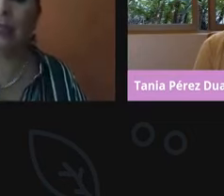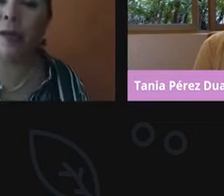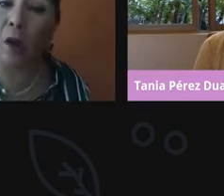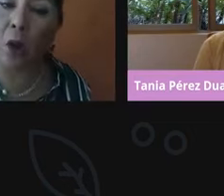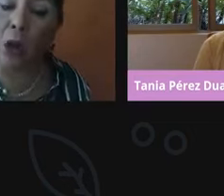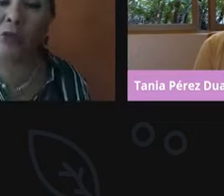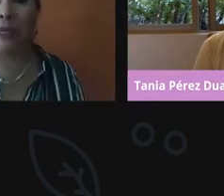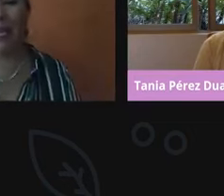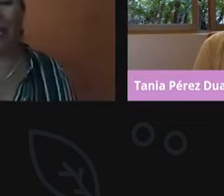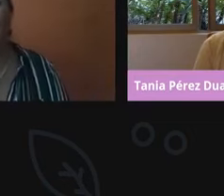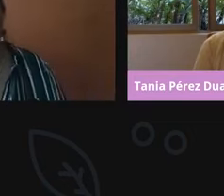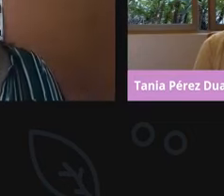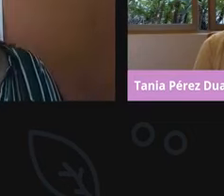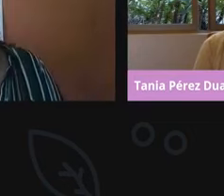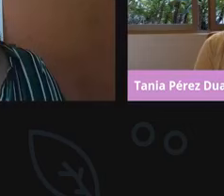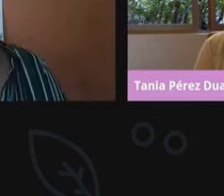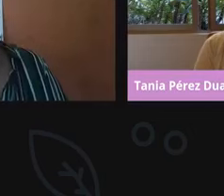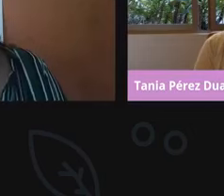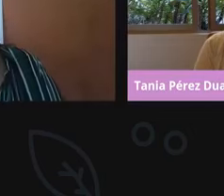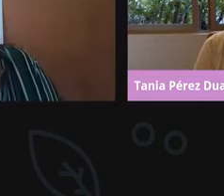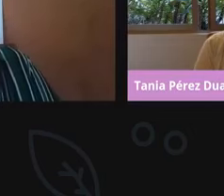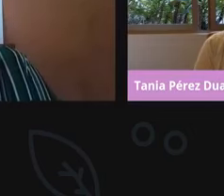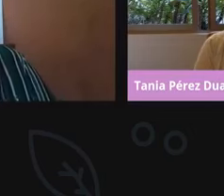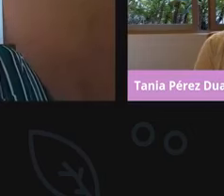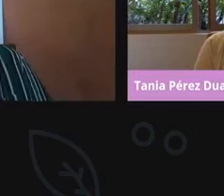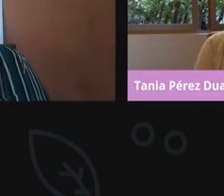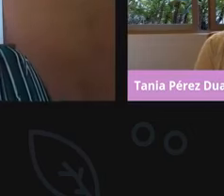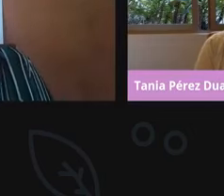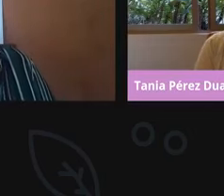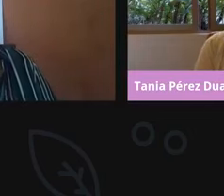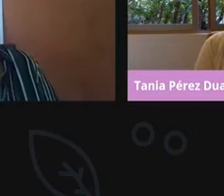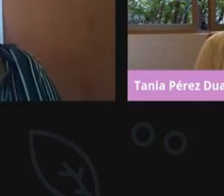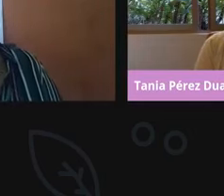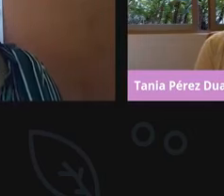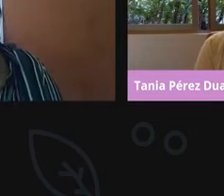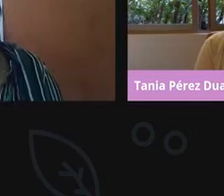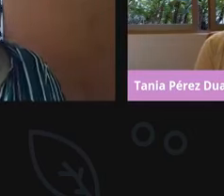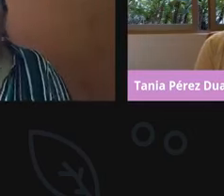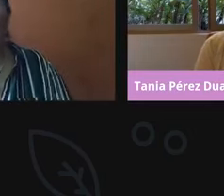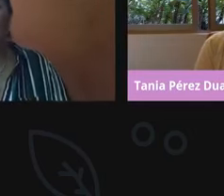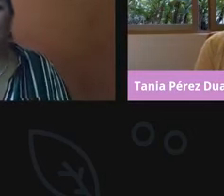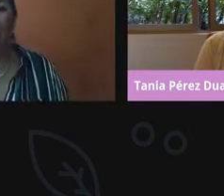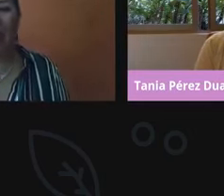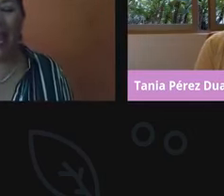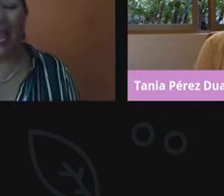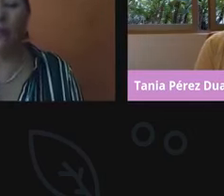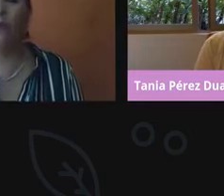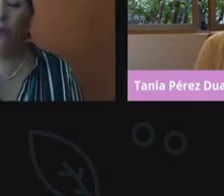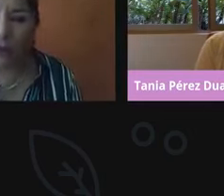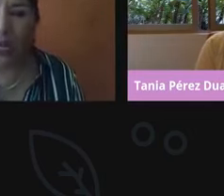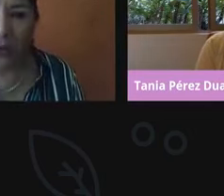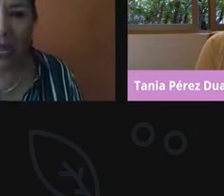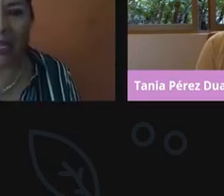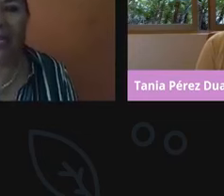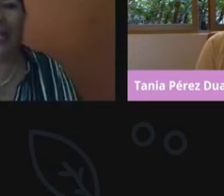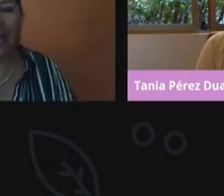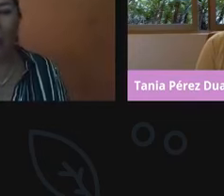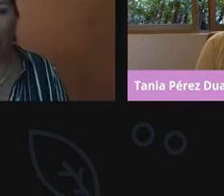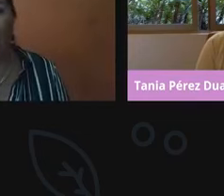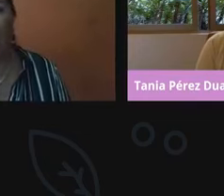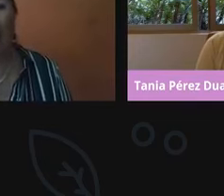Memorial Hospital en Oconomowoc, WI. Actualmente es fundadora